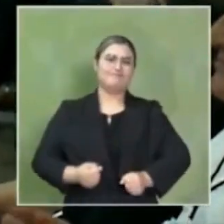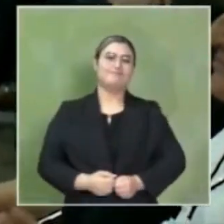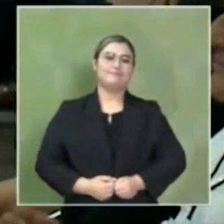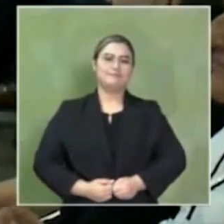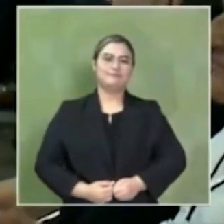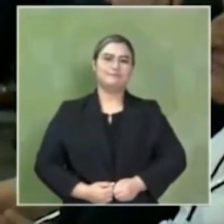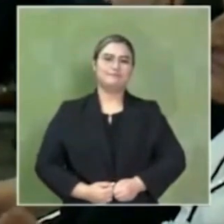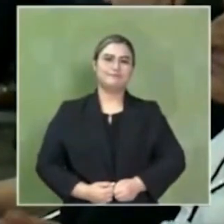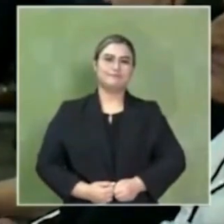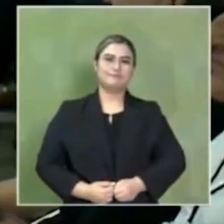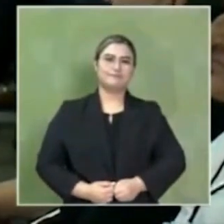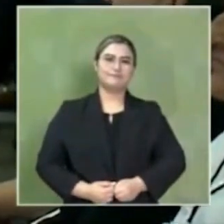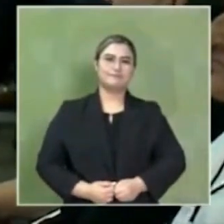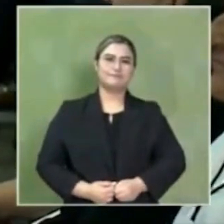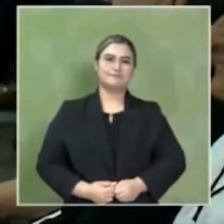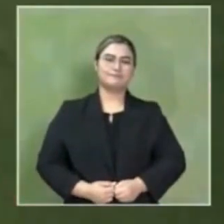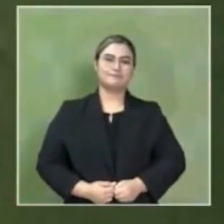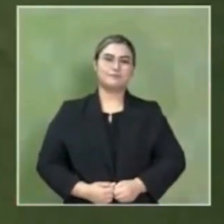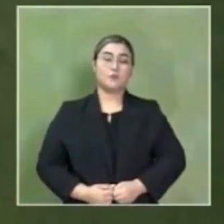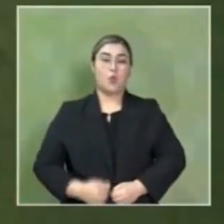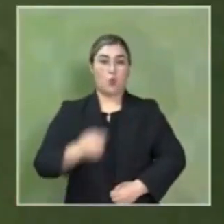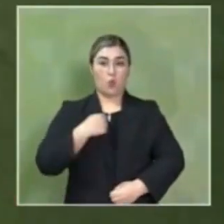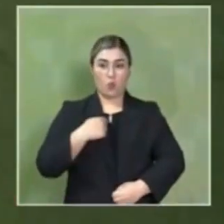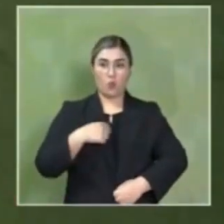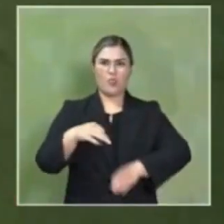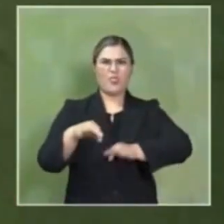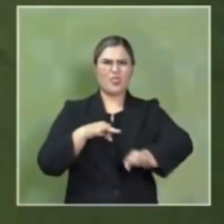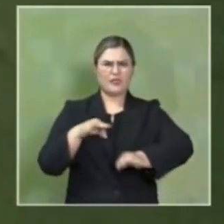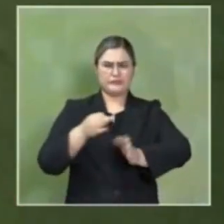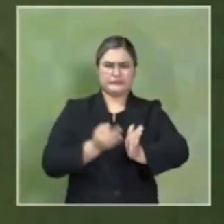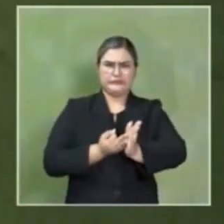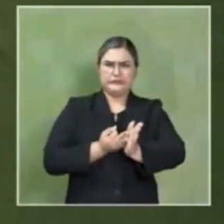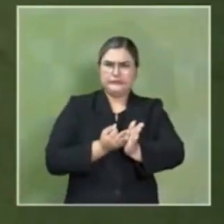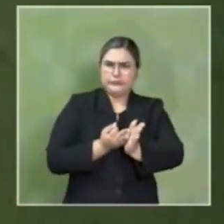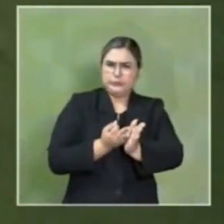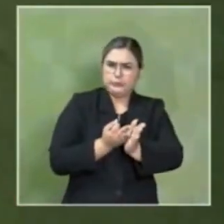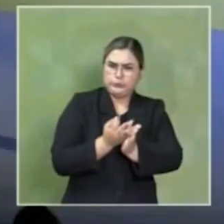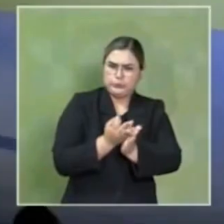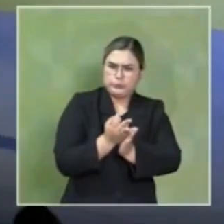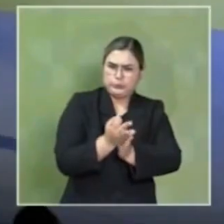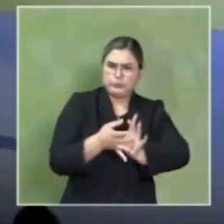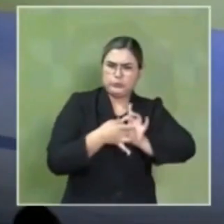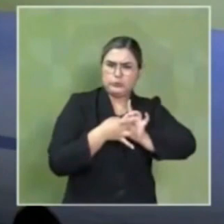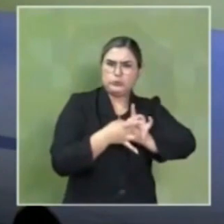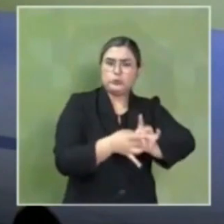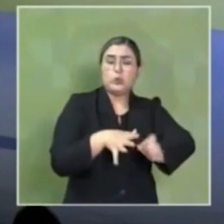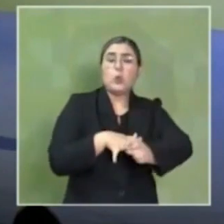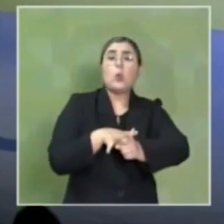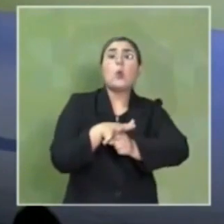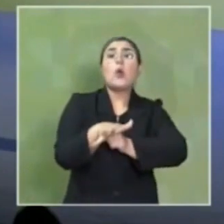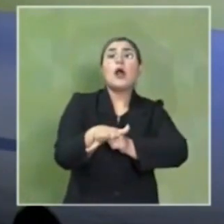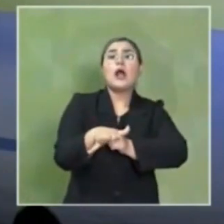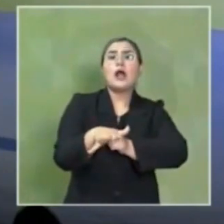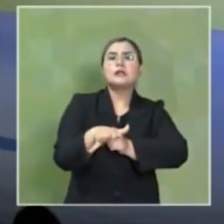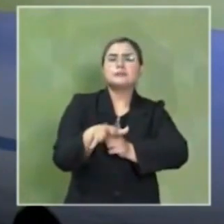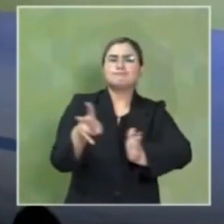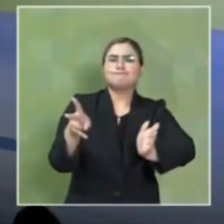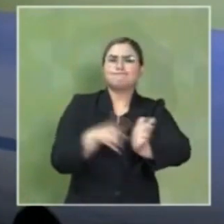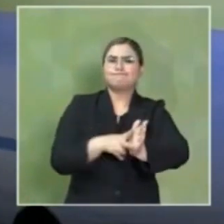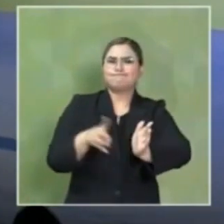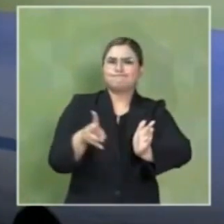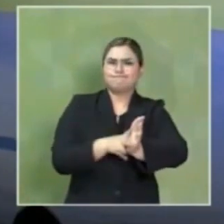ella trabaja en, es comunicación social del gobierno del estado. Y bueno, ¿de qué habló en este